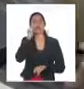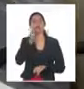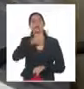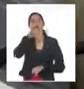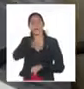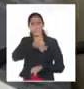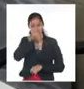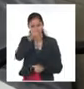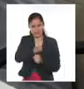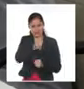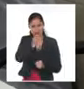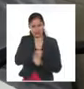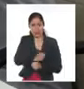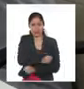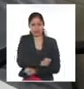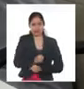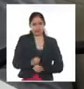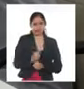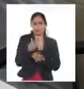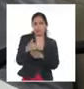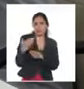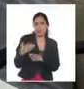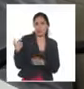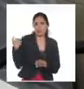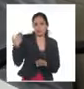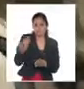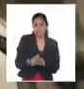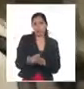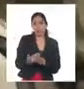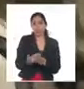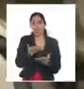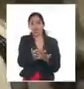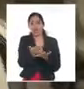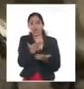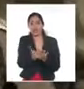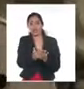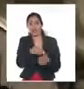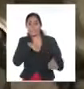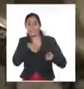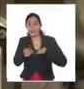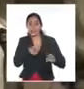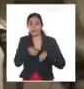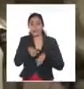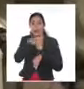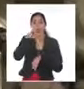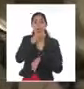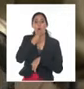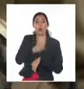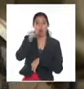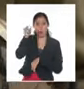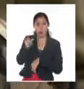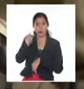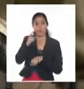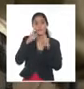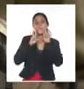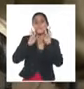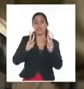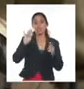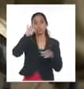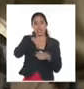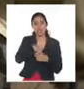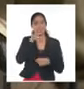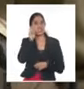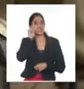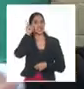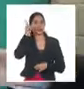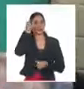con intensidad en varios frentes, entre los que destacó la preparación de los jóvenes, la vida interna, la labor ideológica, la